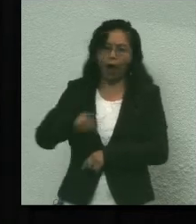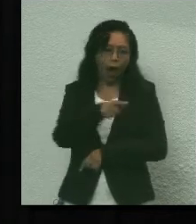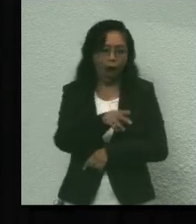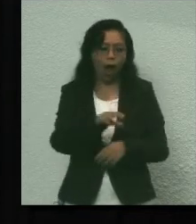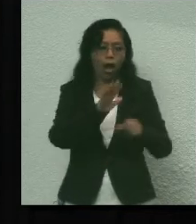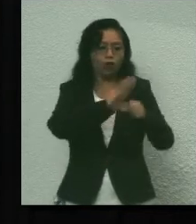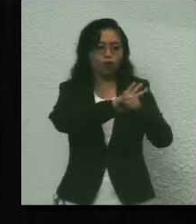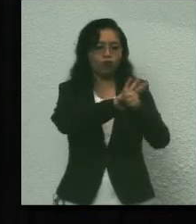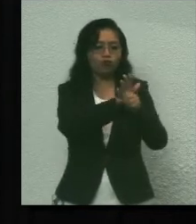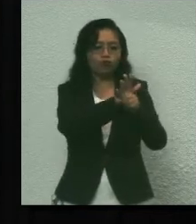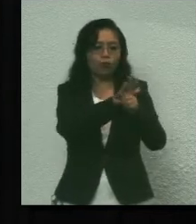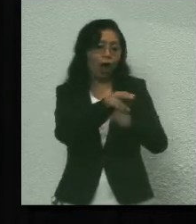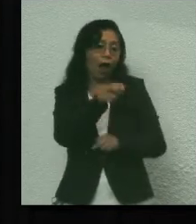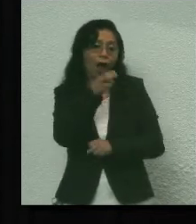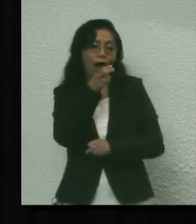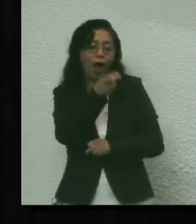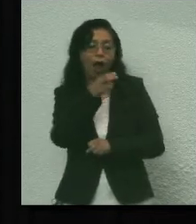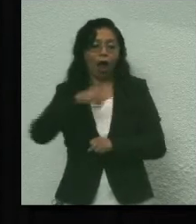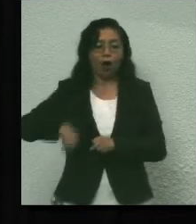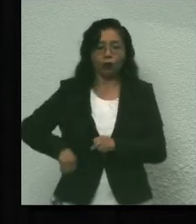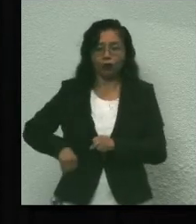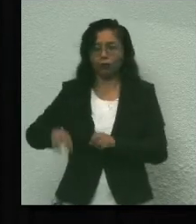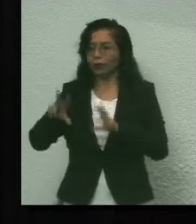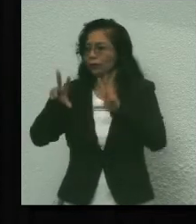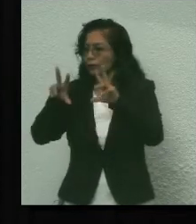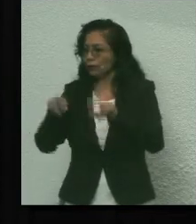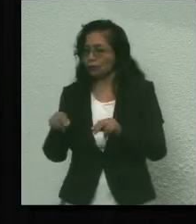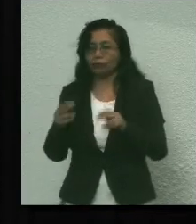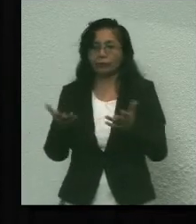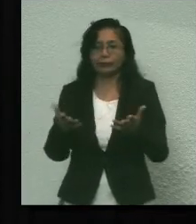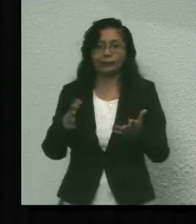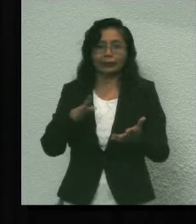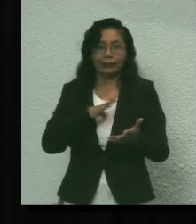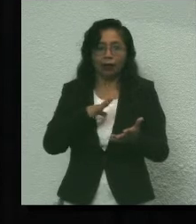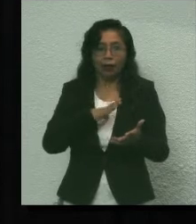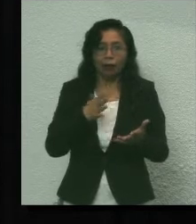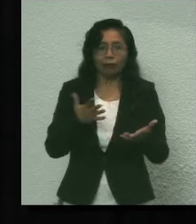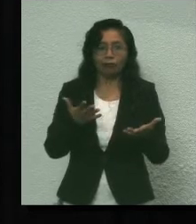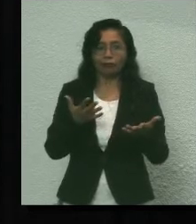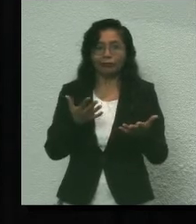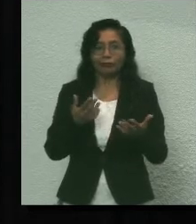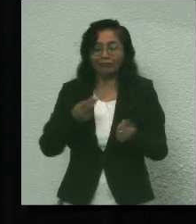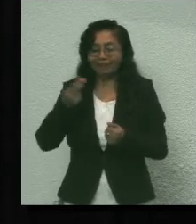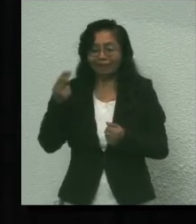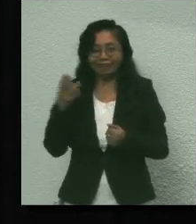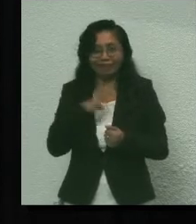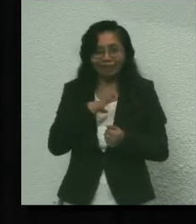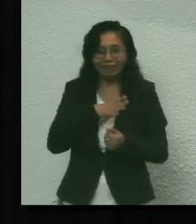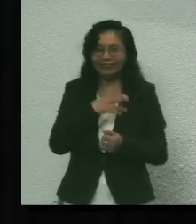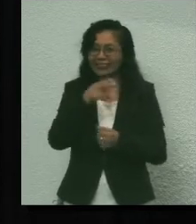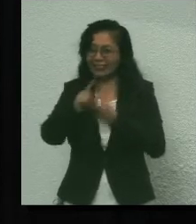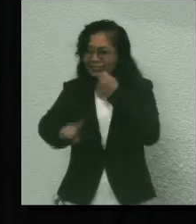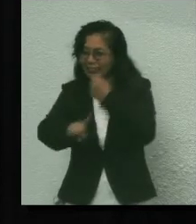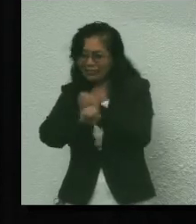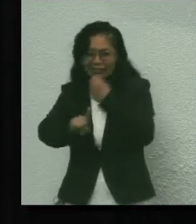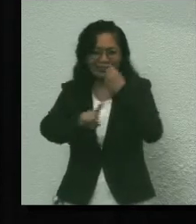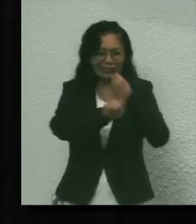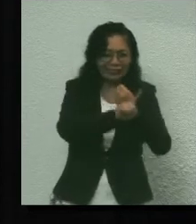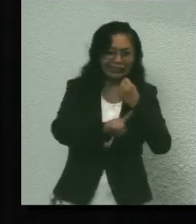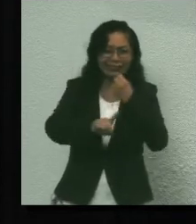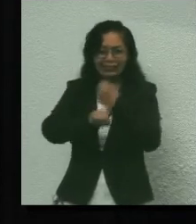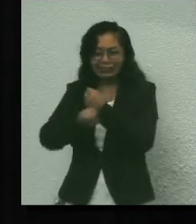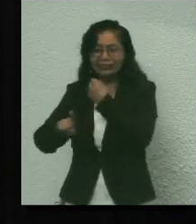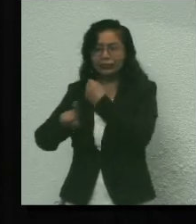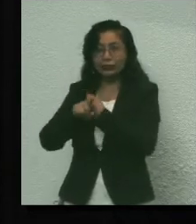por los pendientes de su gobierno que aún tiene los más necesitados y la sociedad en general de